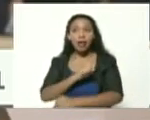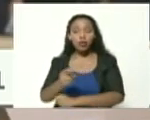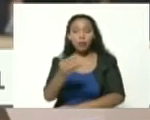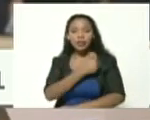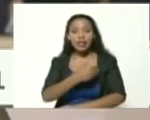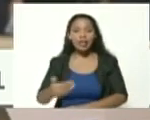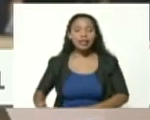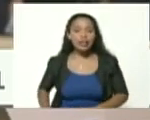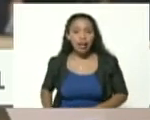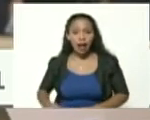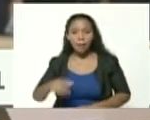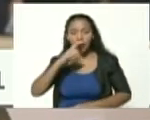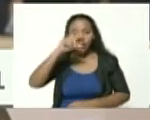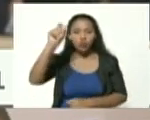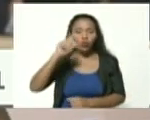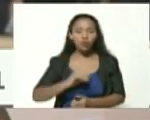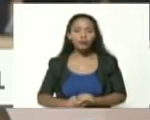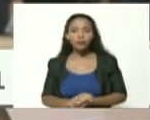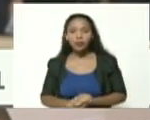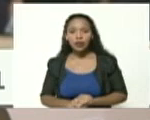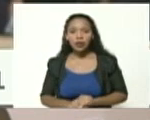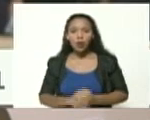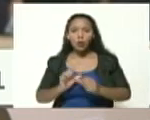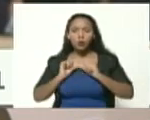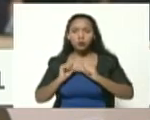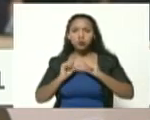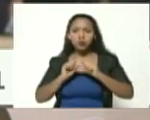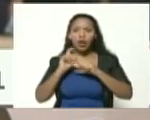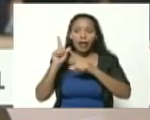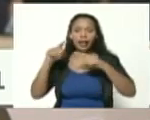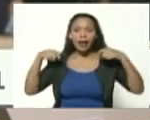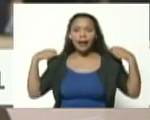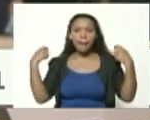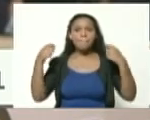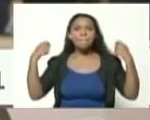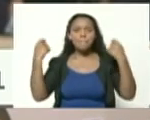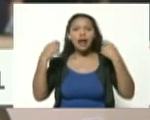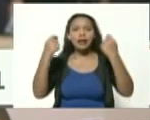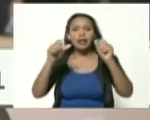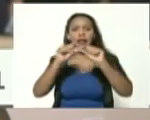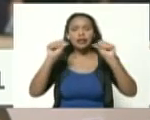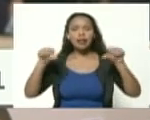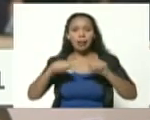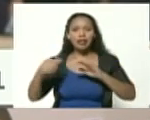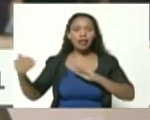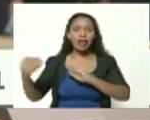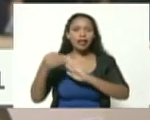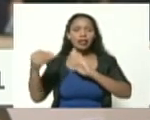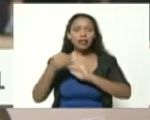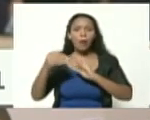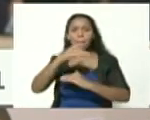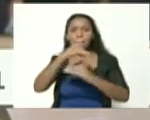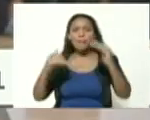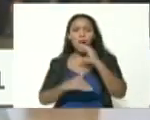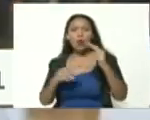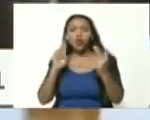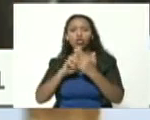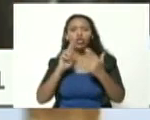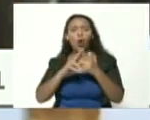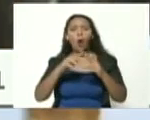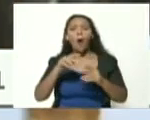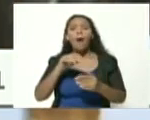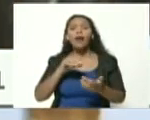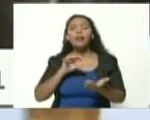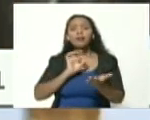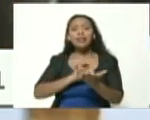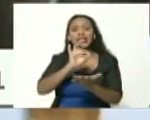ciudadano Nicolás Maduro Moros, continuó esta campaña sistemática de agresión bajo el conocido patrón